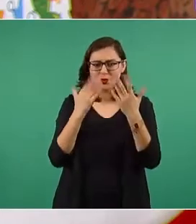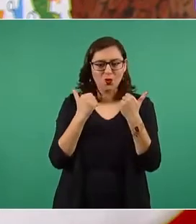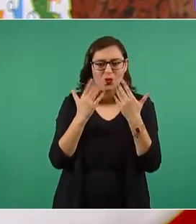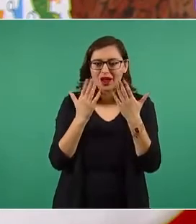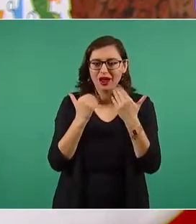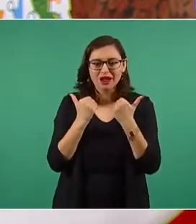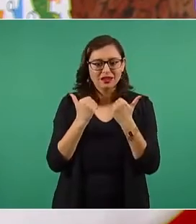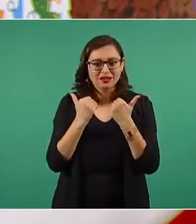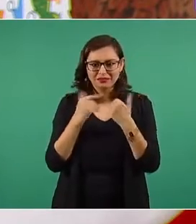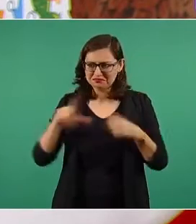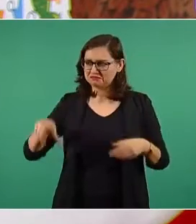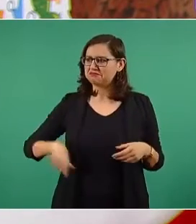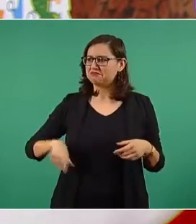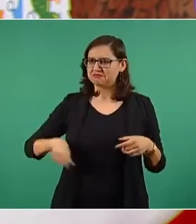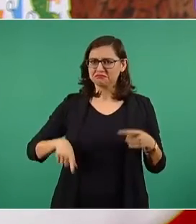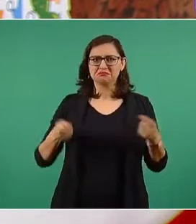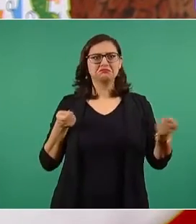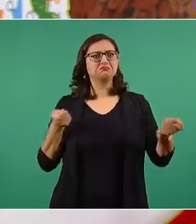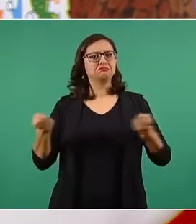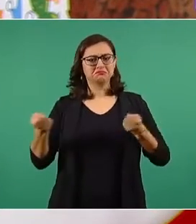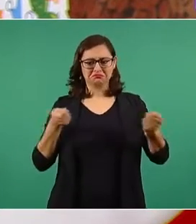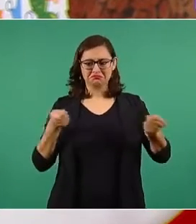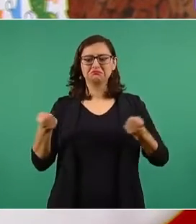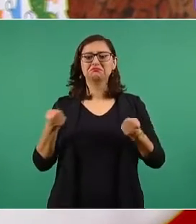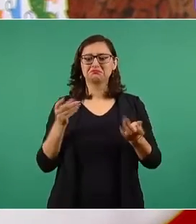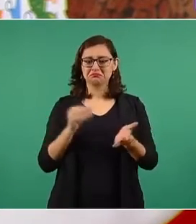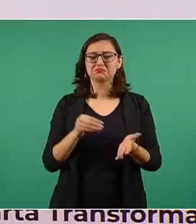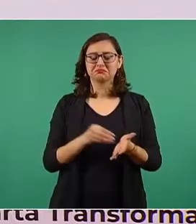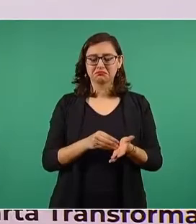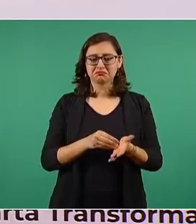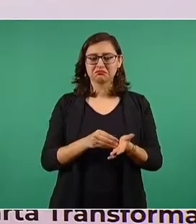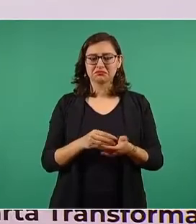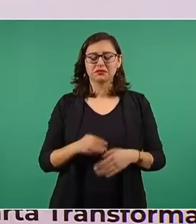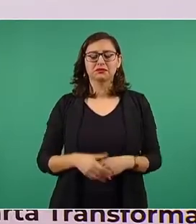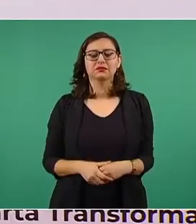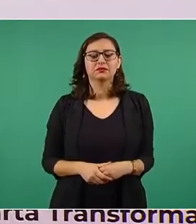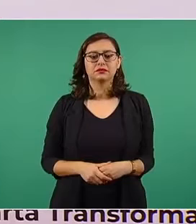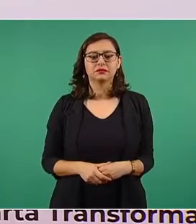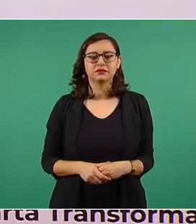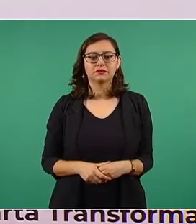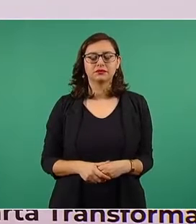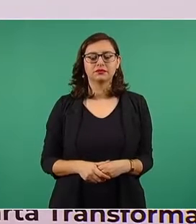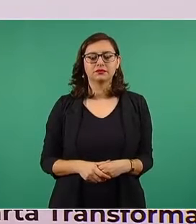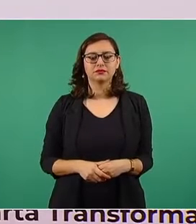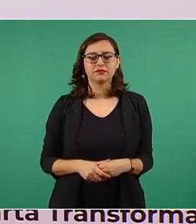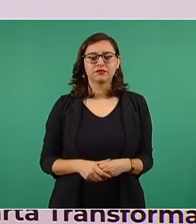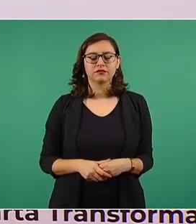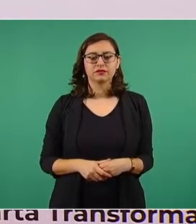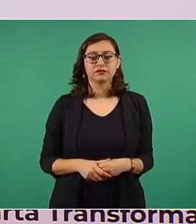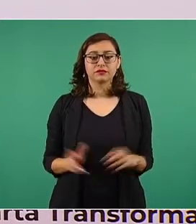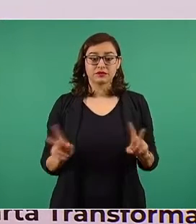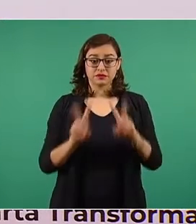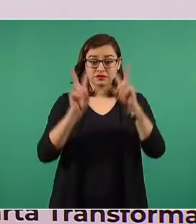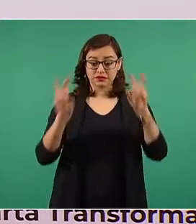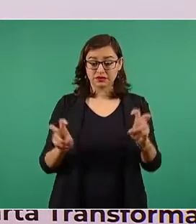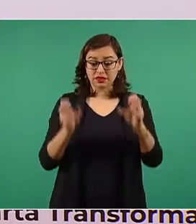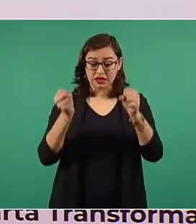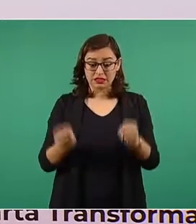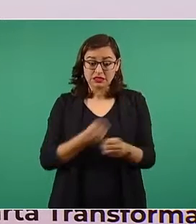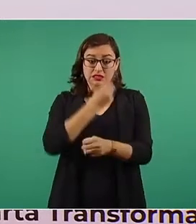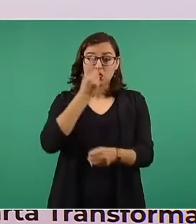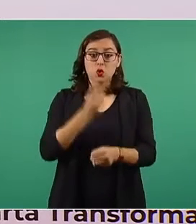al gobernabilidad de nuestro país en materia de seguridad pública